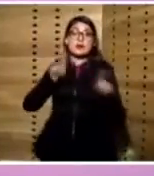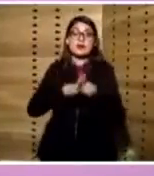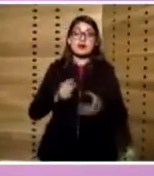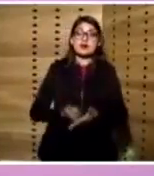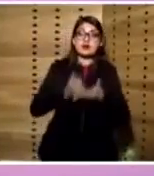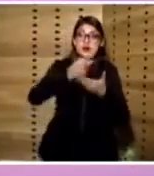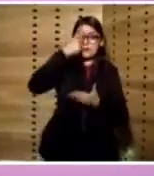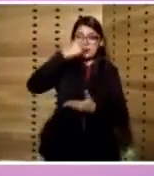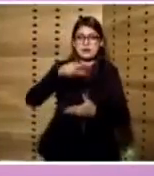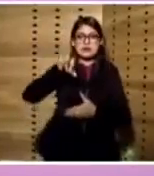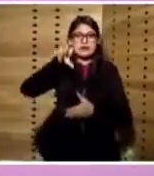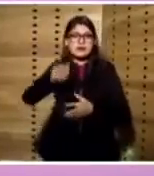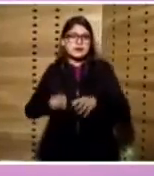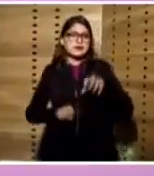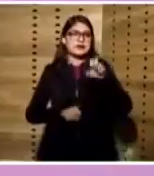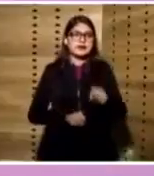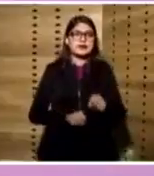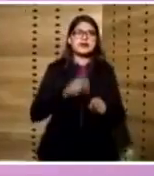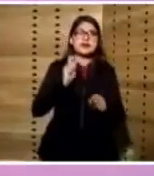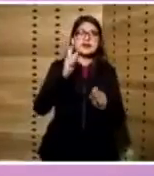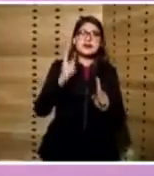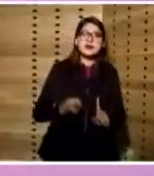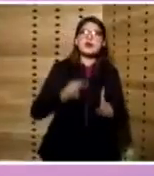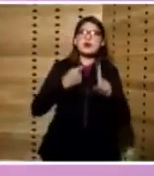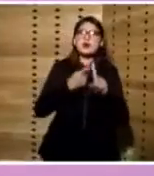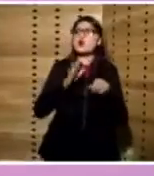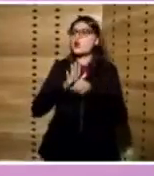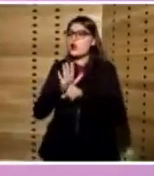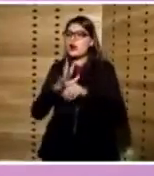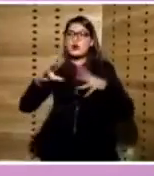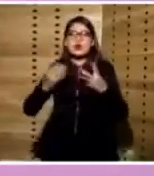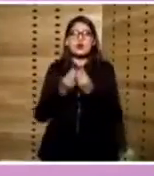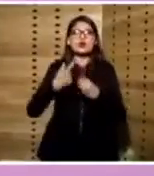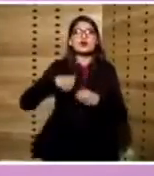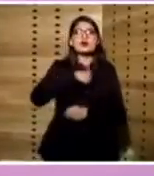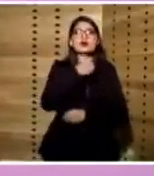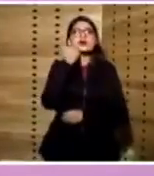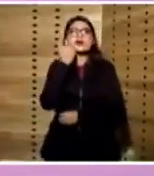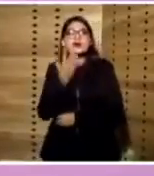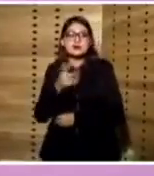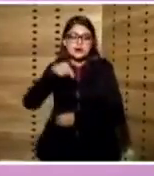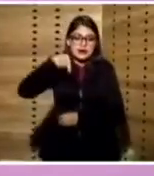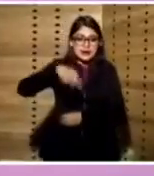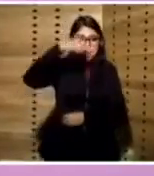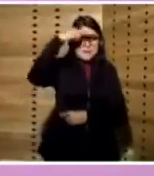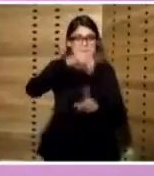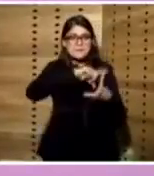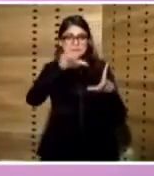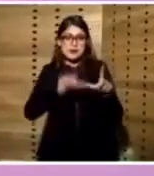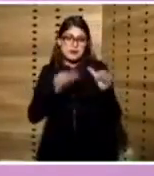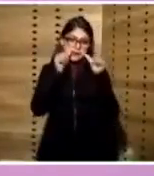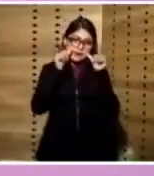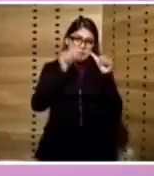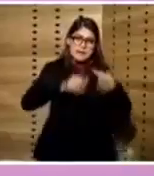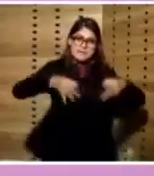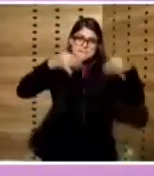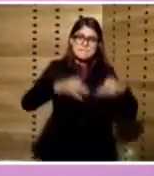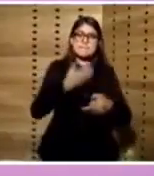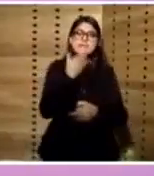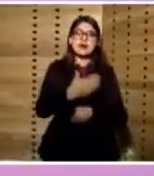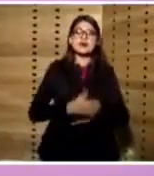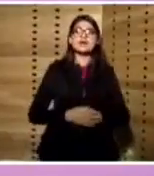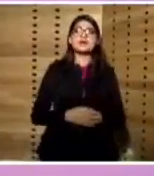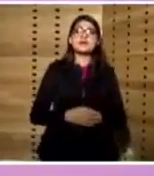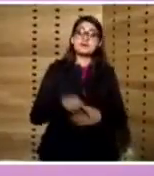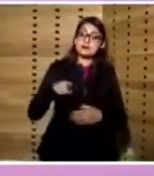conduce a la comprensión cabal del propósito común de servir mejor a México. Cada